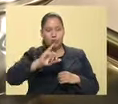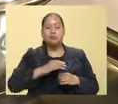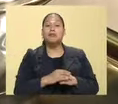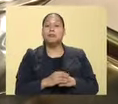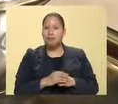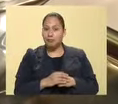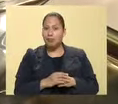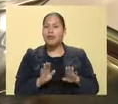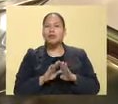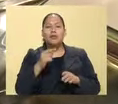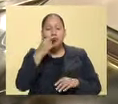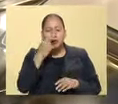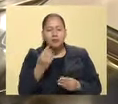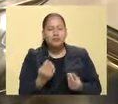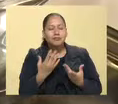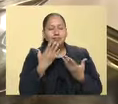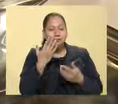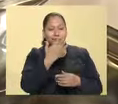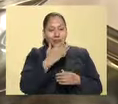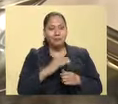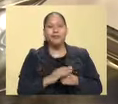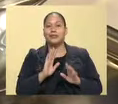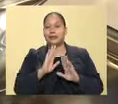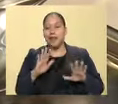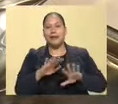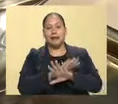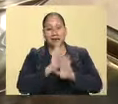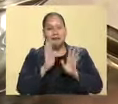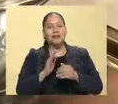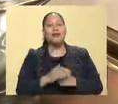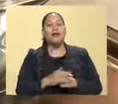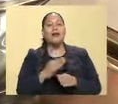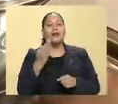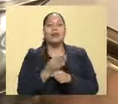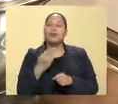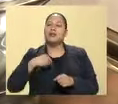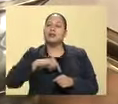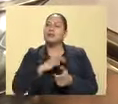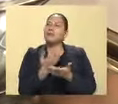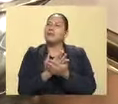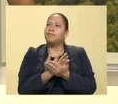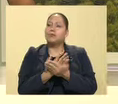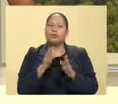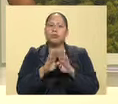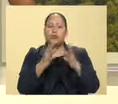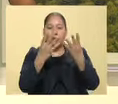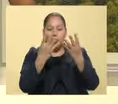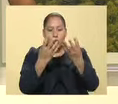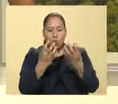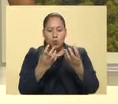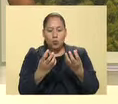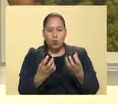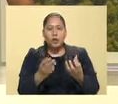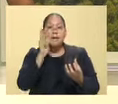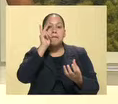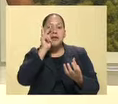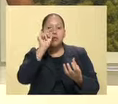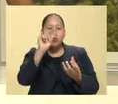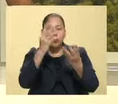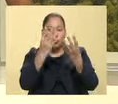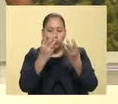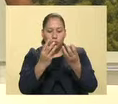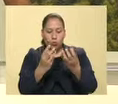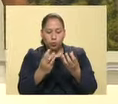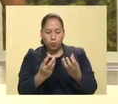¡Ande usted, qué rico huele! Ya cambió. Aquí lo único que vamos a esperar es a que se evapore un poquito el vino para que no se nos